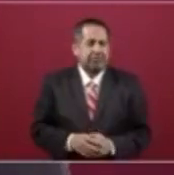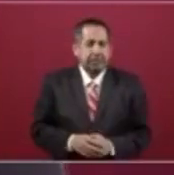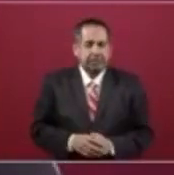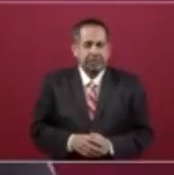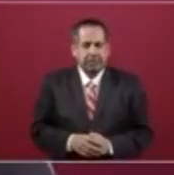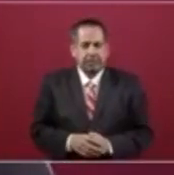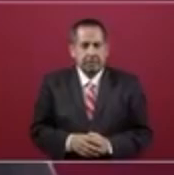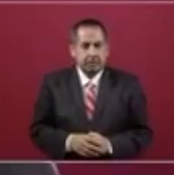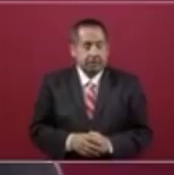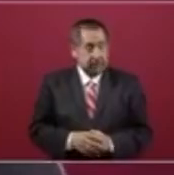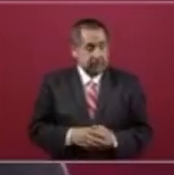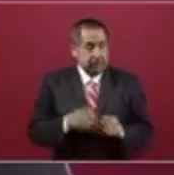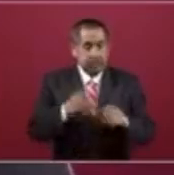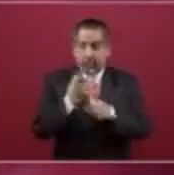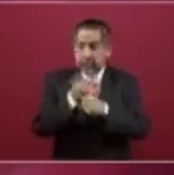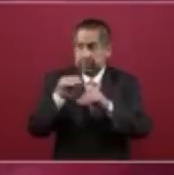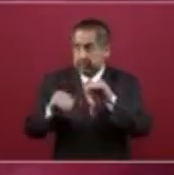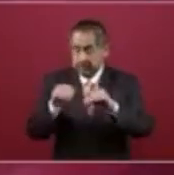A partir del